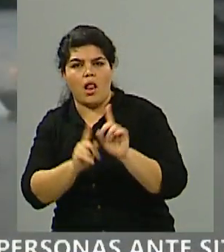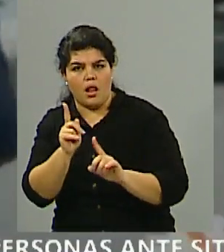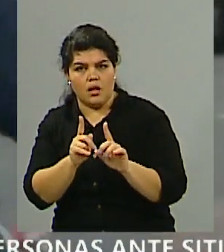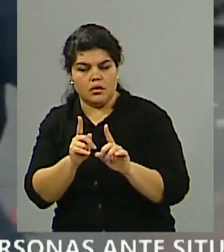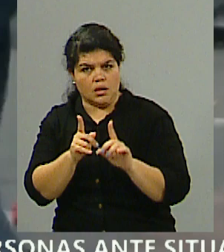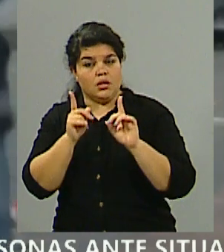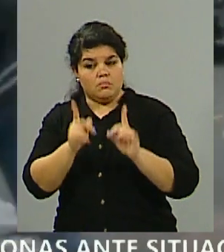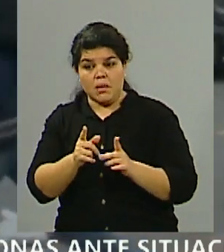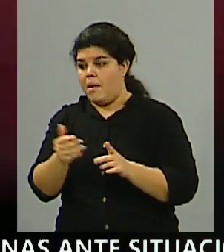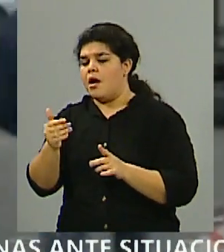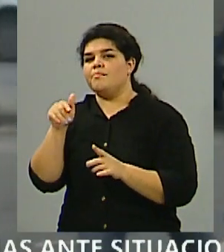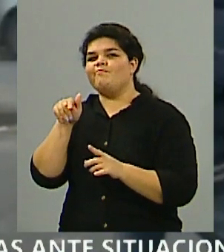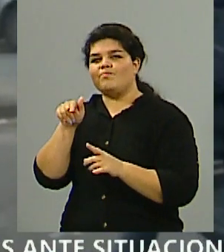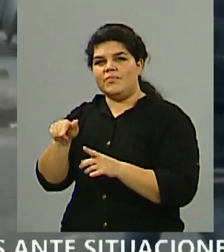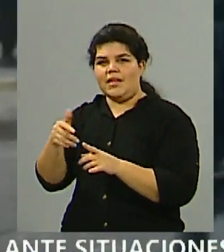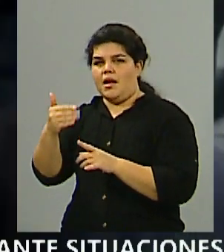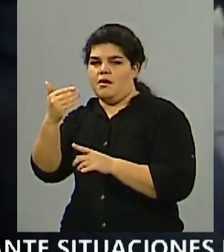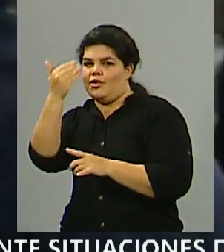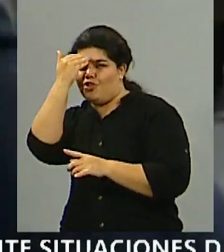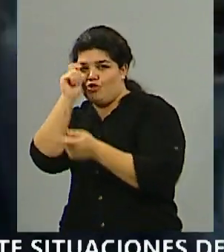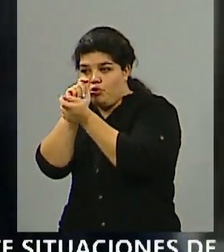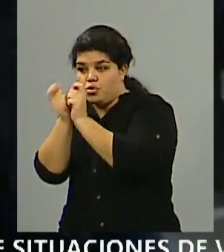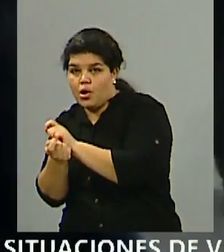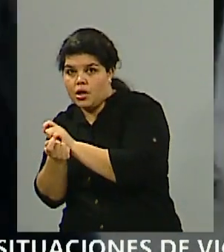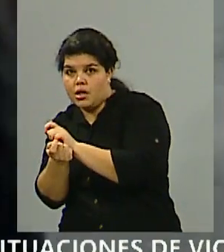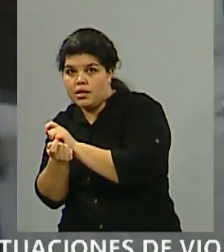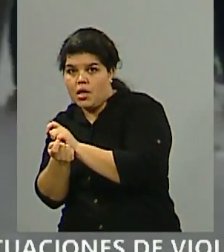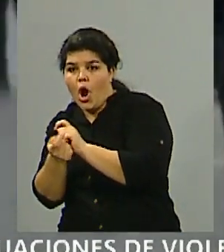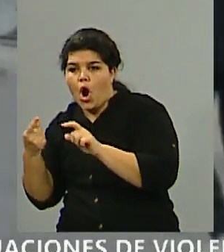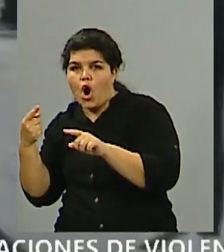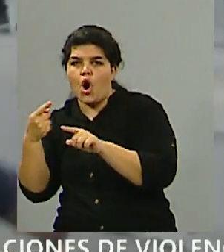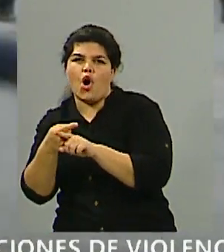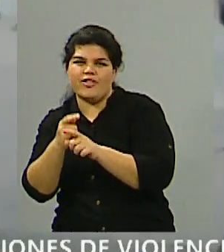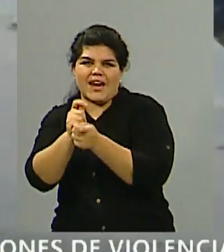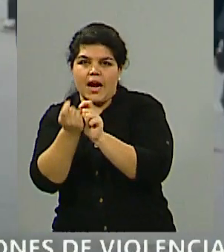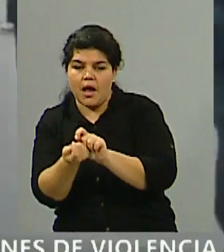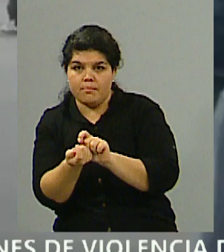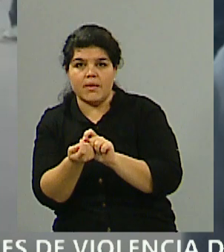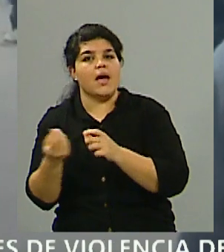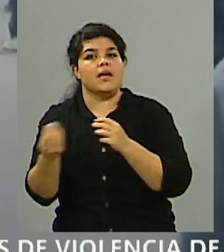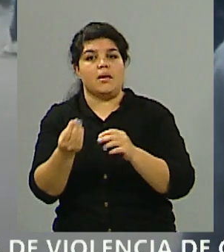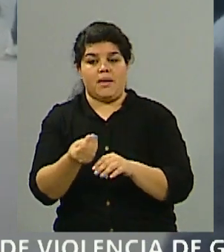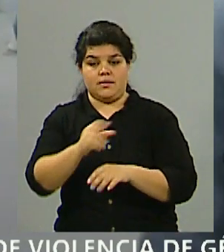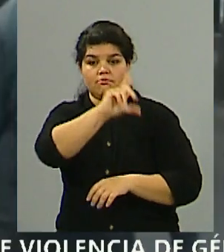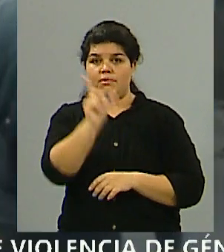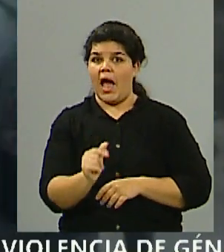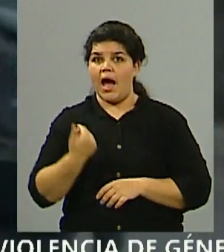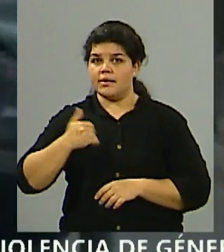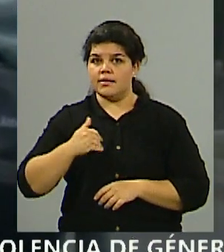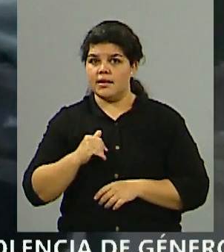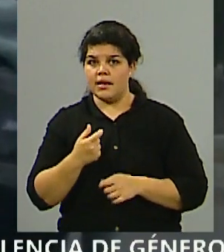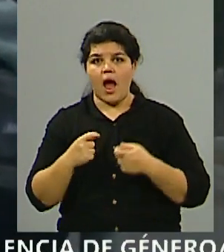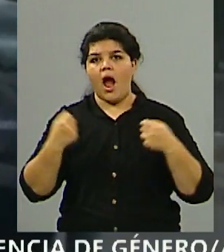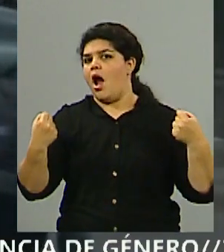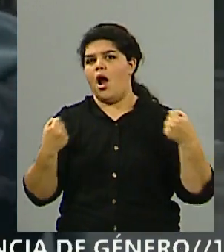o afectación a derechos de pueblos indígenas, por compromisos constitucionales y convencionales asumidos por Argentina, se debe llevar